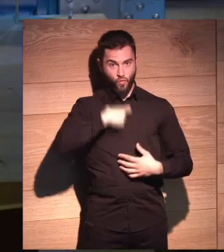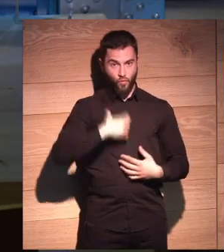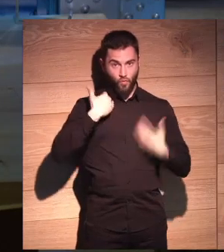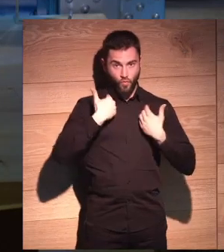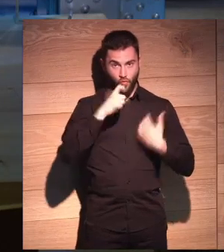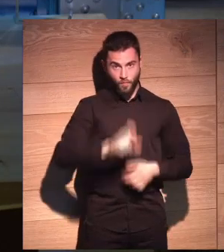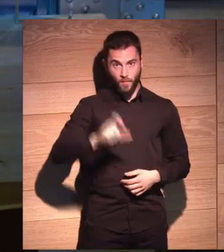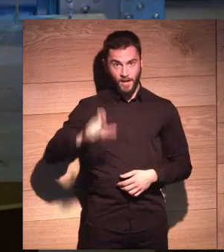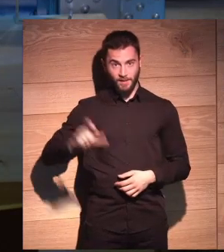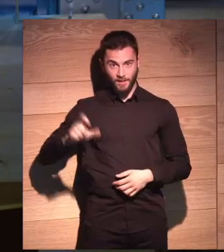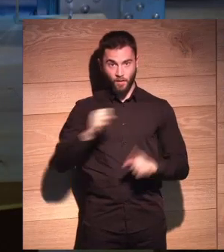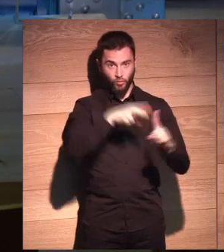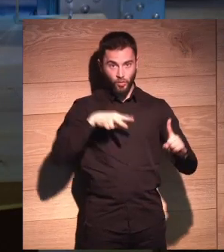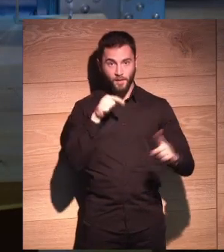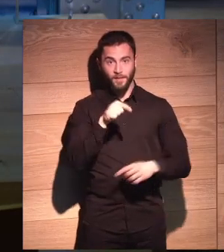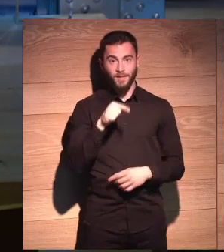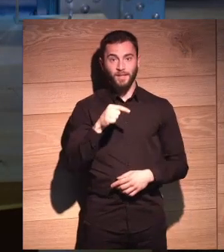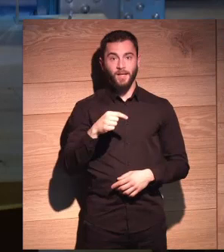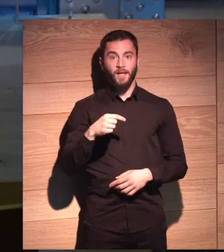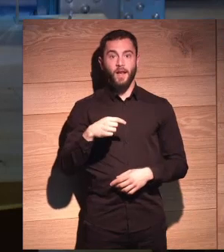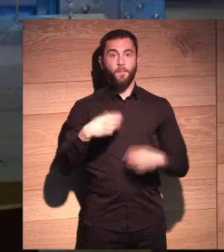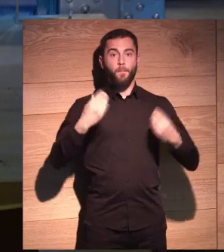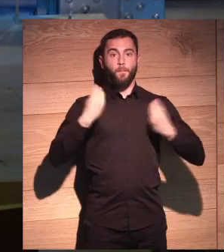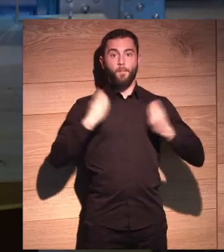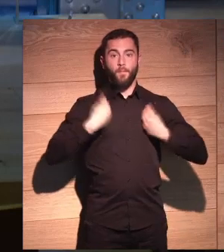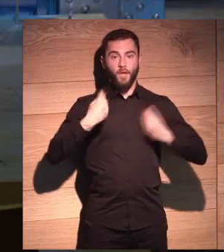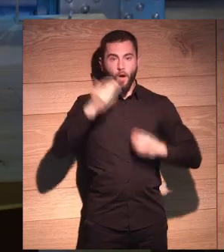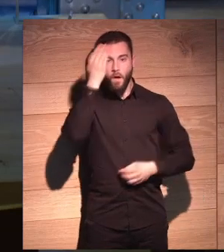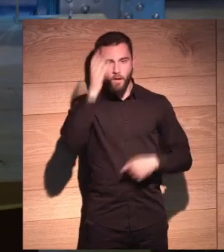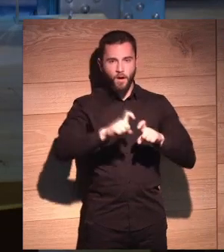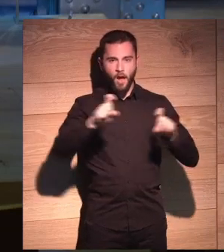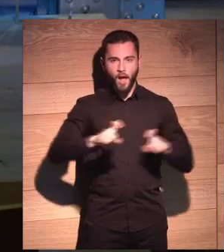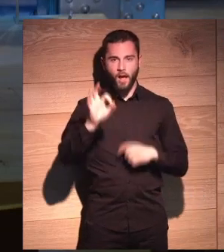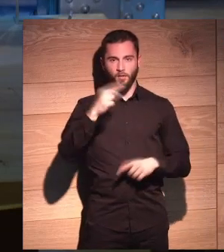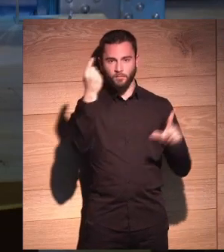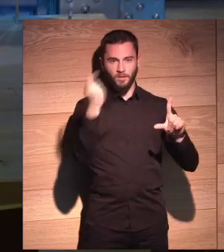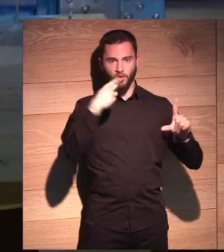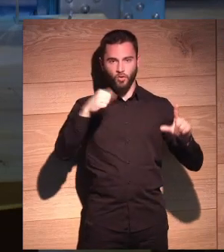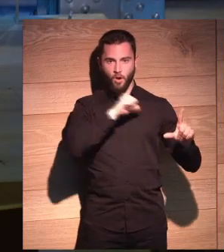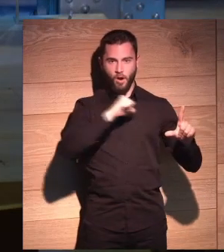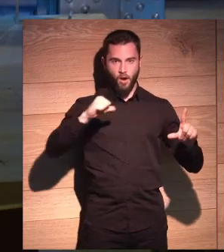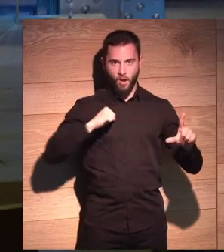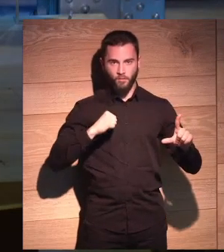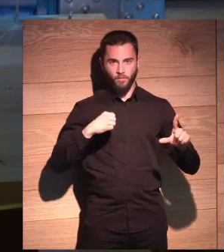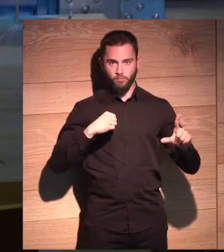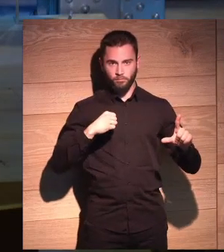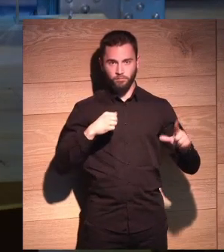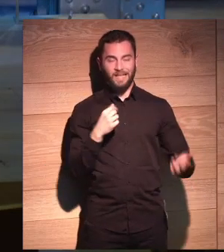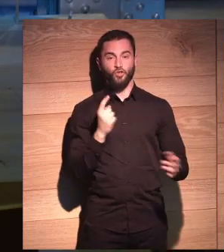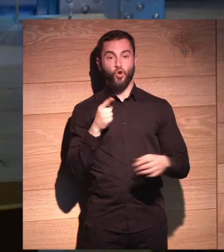ideología transhumanista una visión que es el del biohacker y el autodiseño del ser humano, ¿no? Se